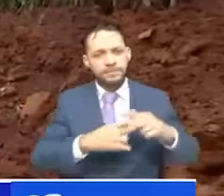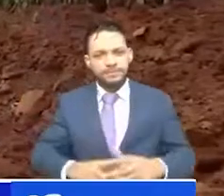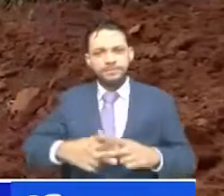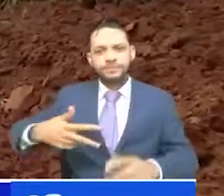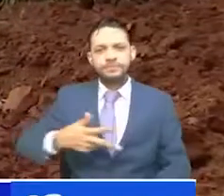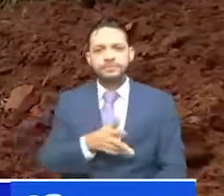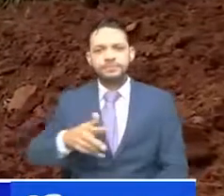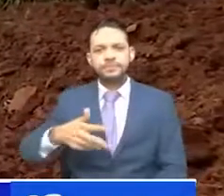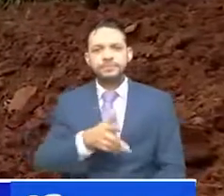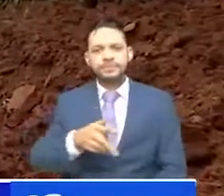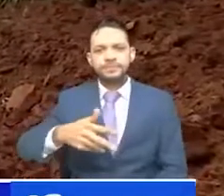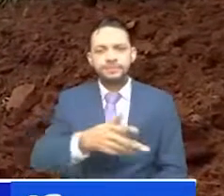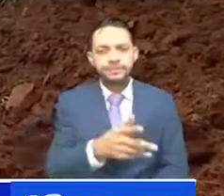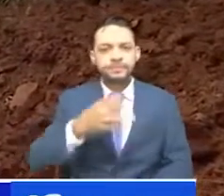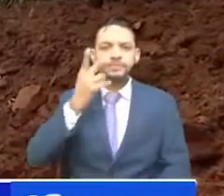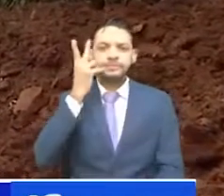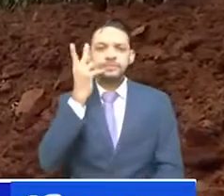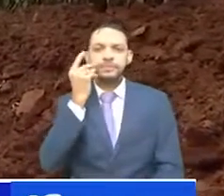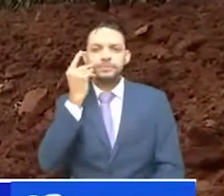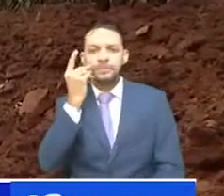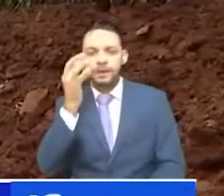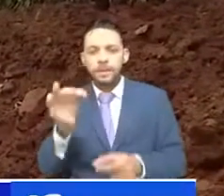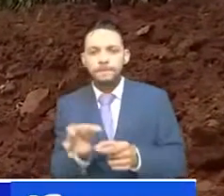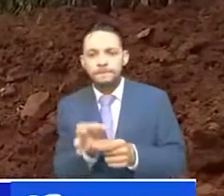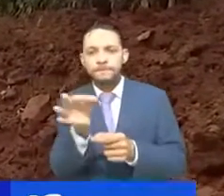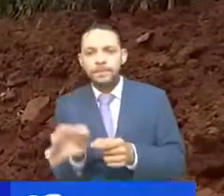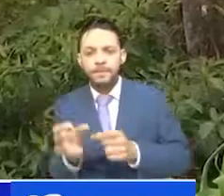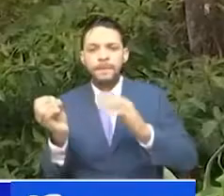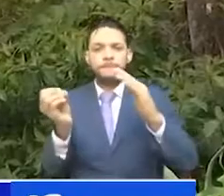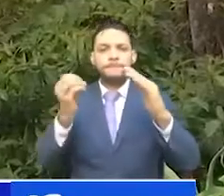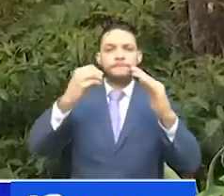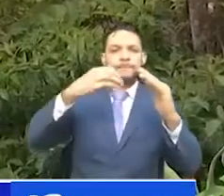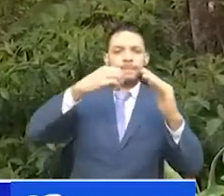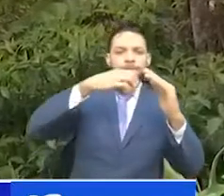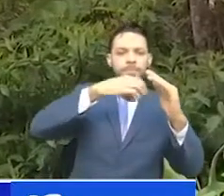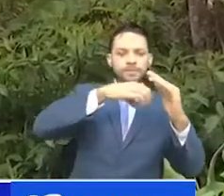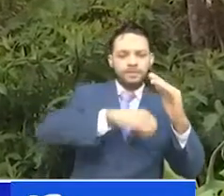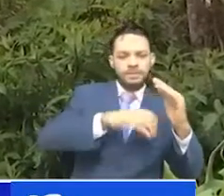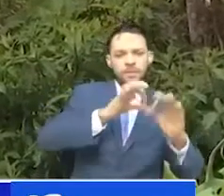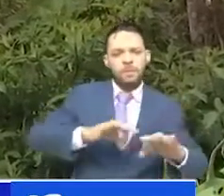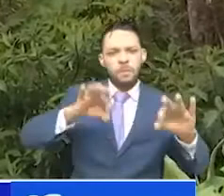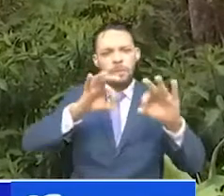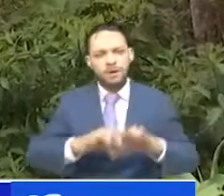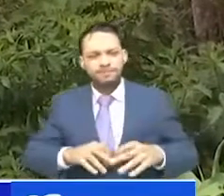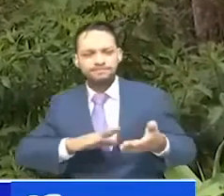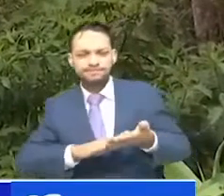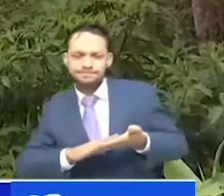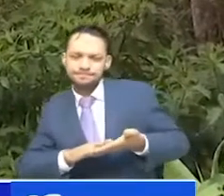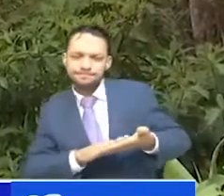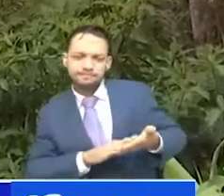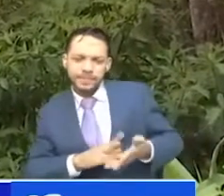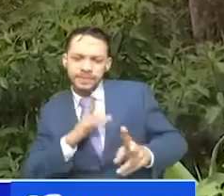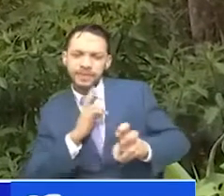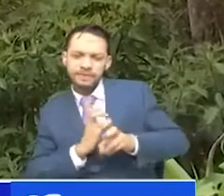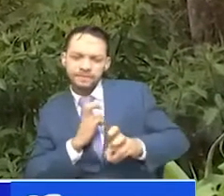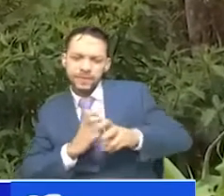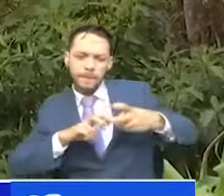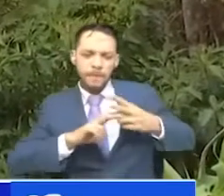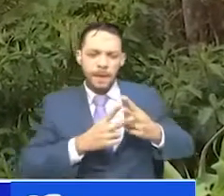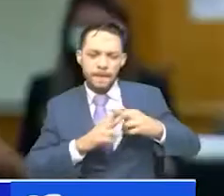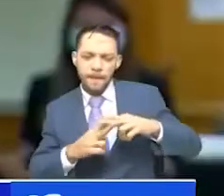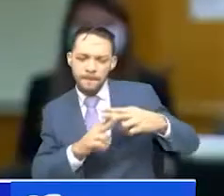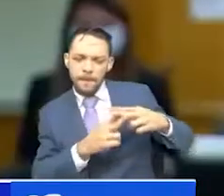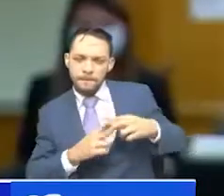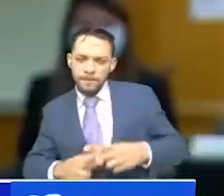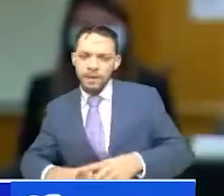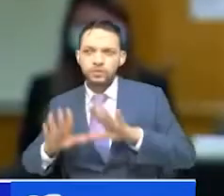vía Pereira-Marsella se encuentra a punto de concluir en su etapa inicial, la cual ha tenido que superar todo tipo de dificultades debido a las fuertes